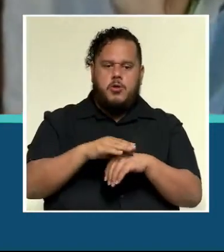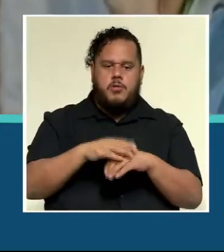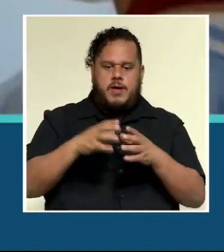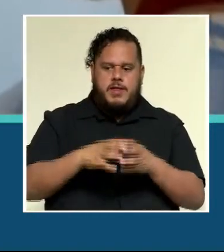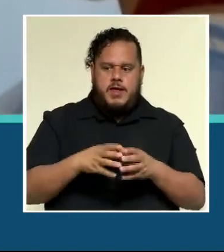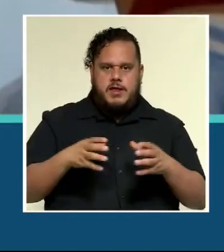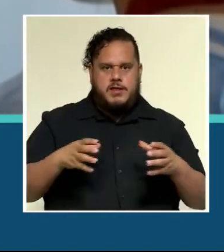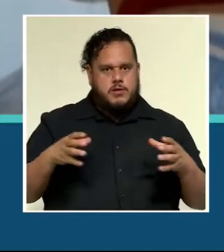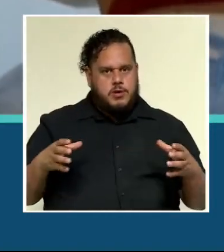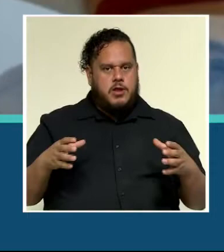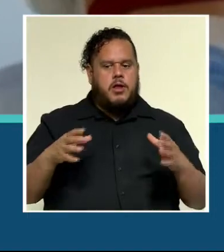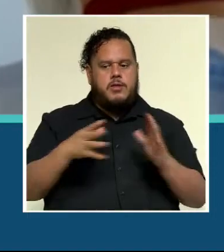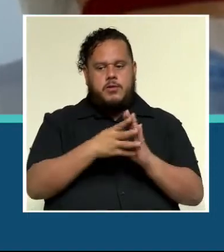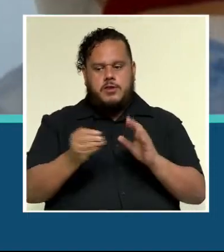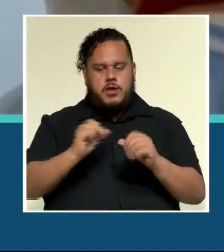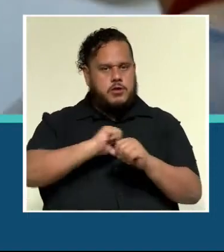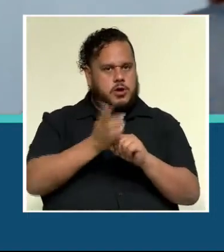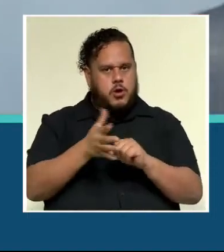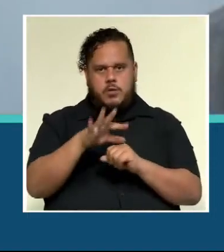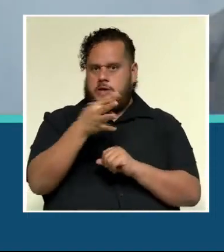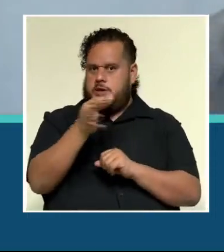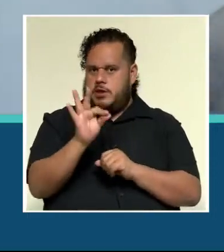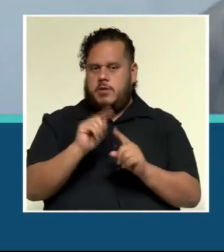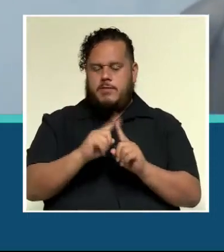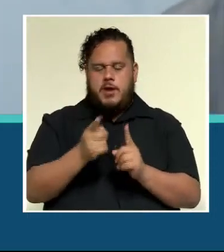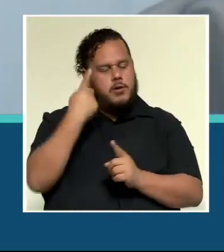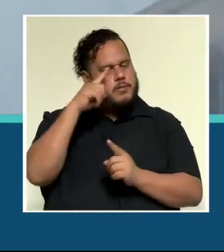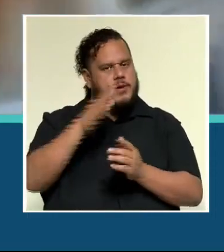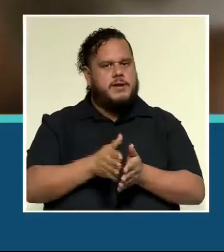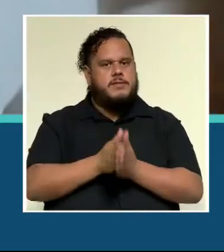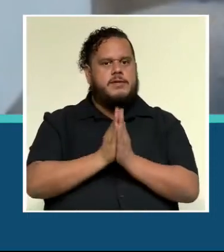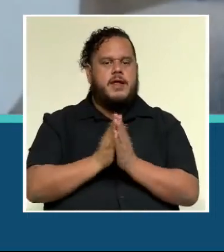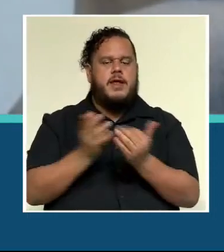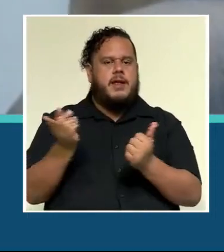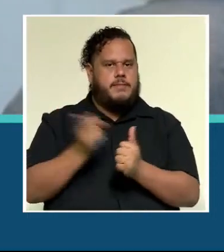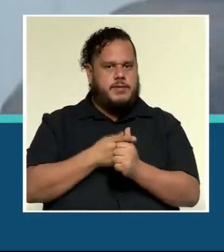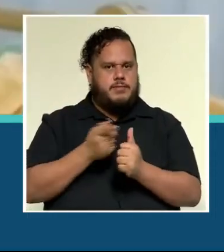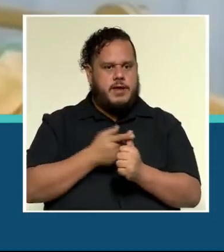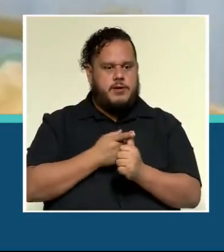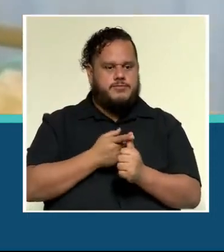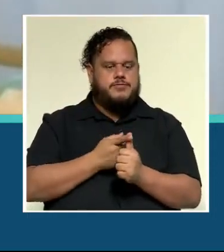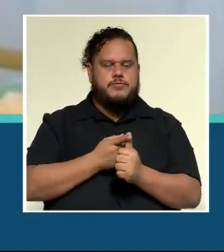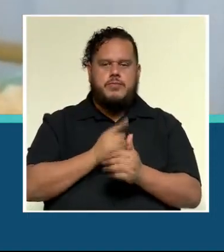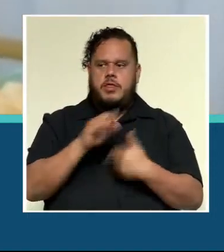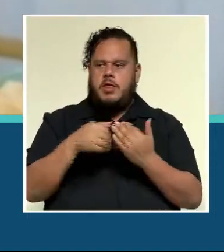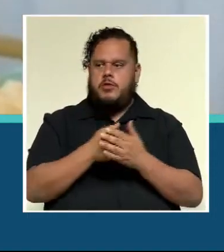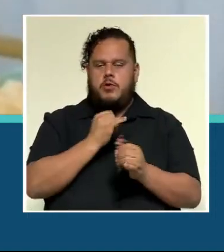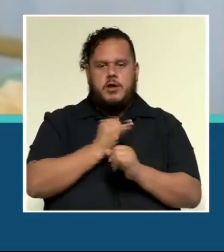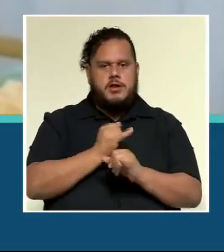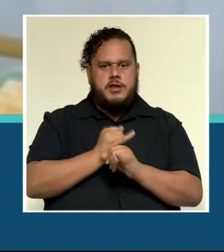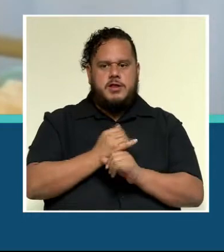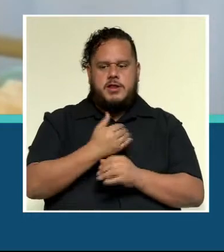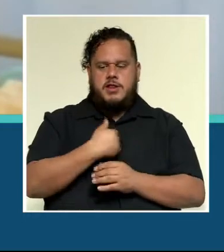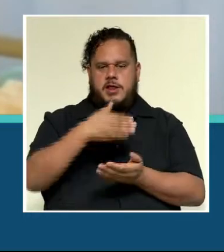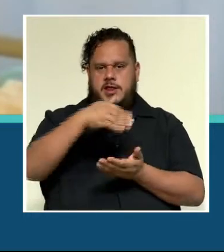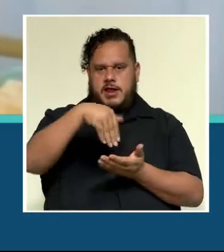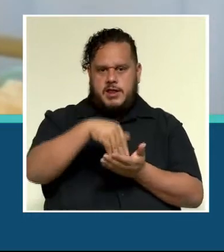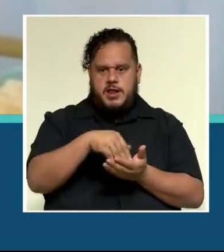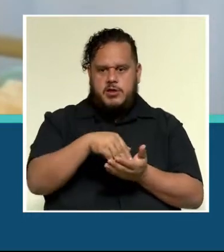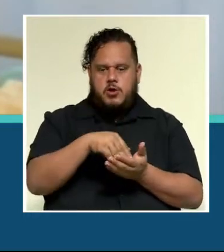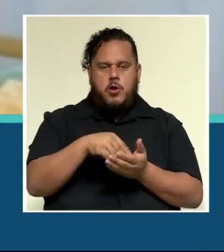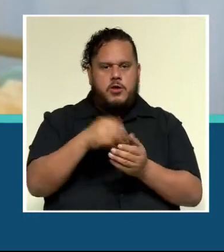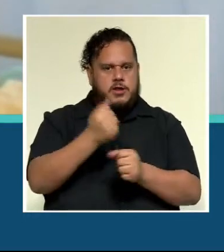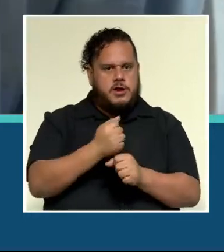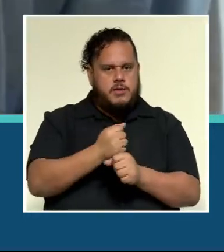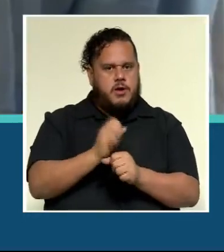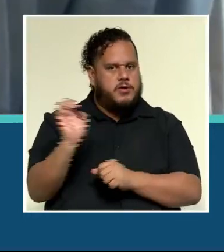de casos, pero para tratar de solicitar en primera instancia a las instituciones que componen el Centro de Operaciones de Emergencia, a